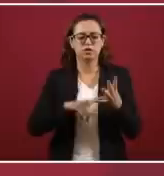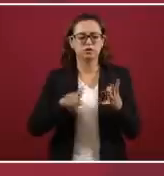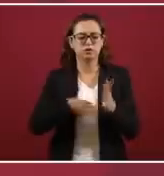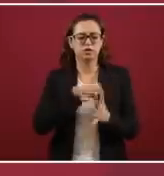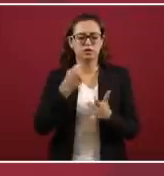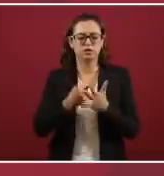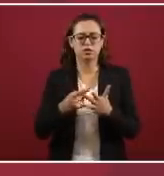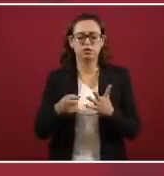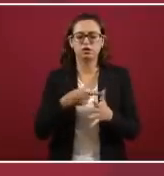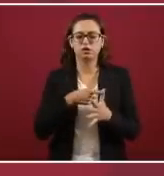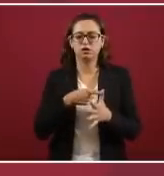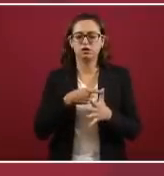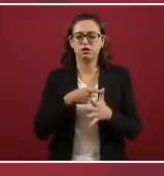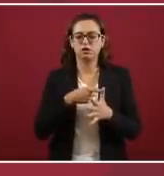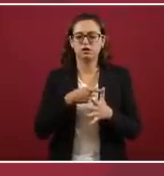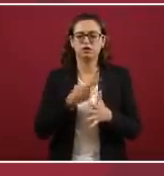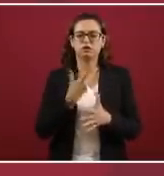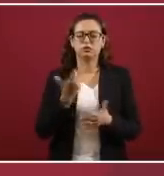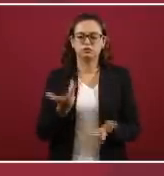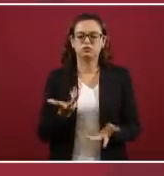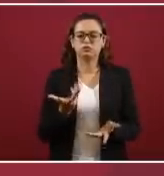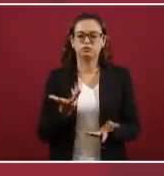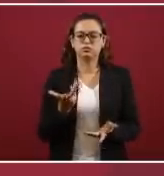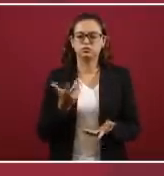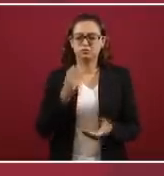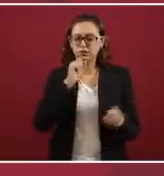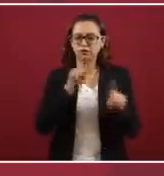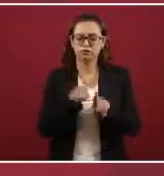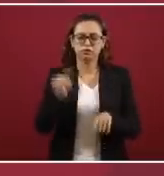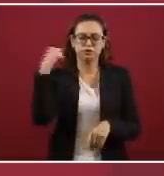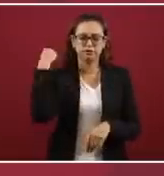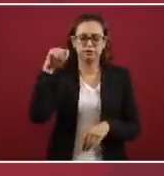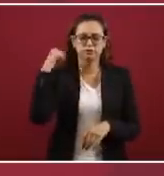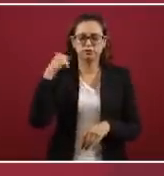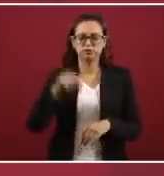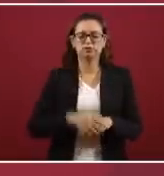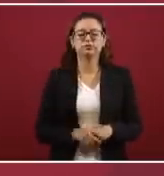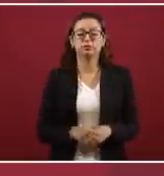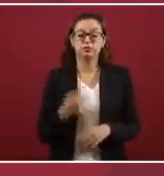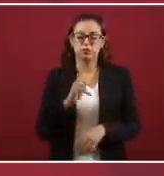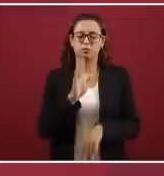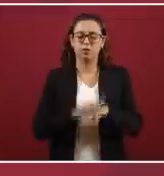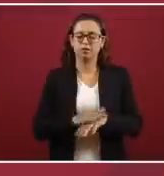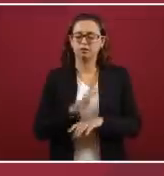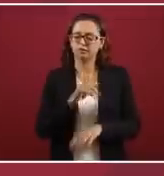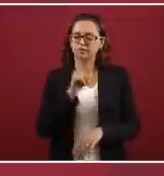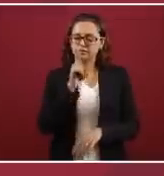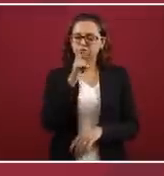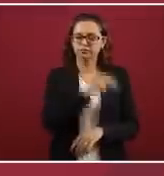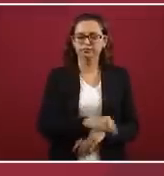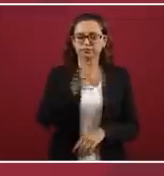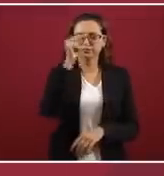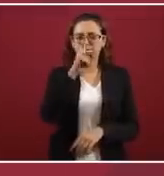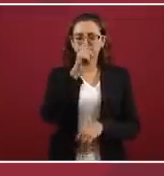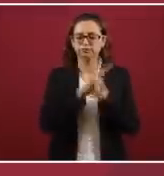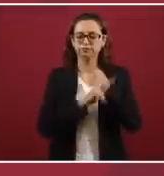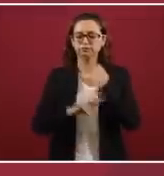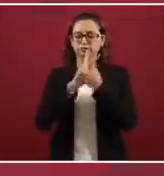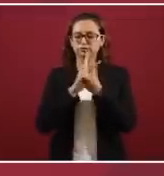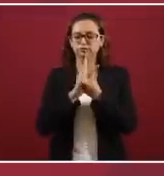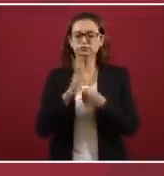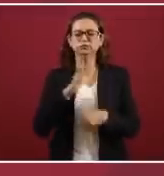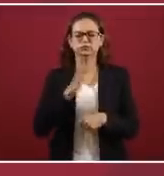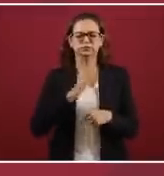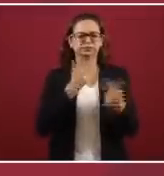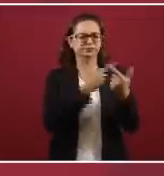Tamaulipas y tuvimos una en Tabasco, pero principalmente fueron en el norte del país. Fueron varias brigadas